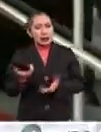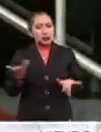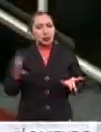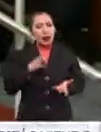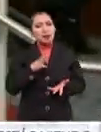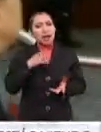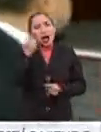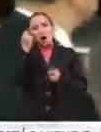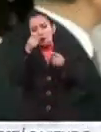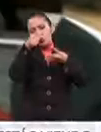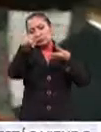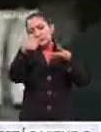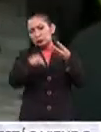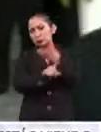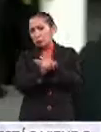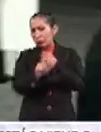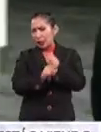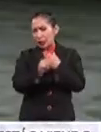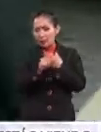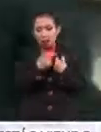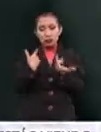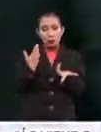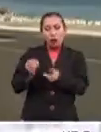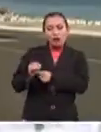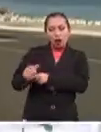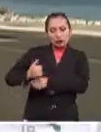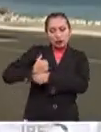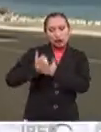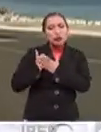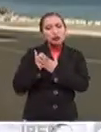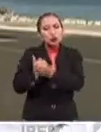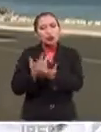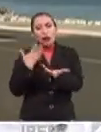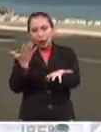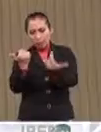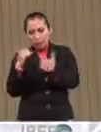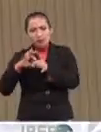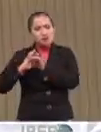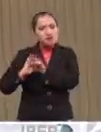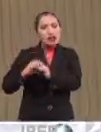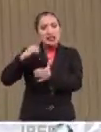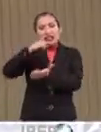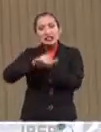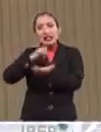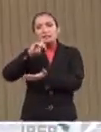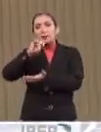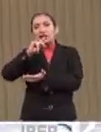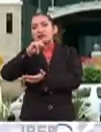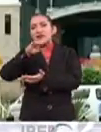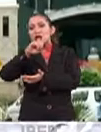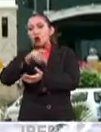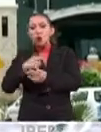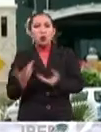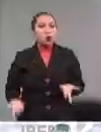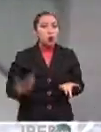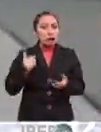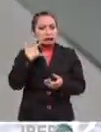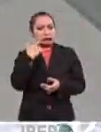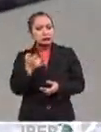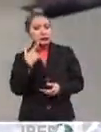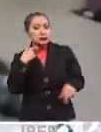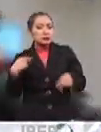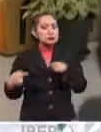Hubo varios puntos de conflicto, lucha por influencia, atraer aliados de las islas del Pacífico, la